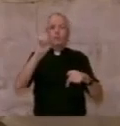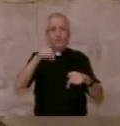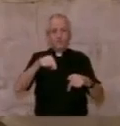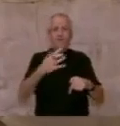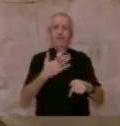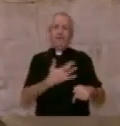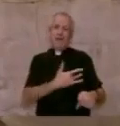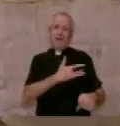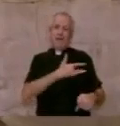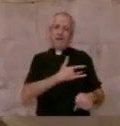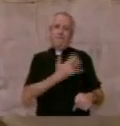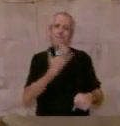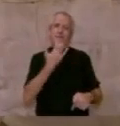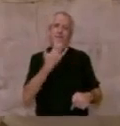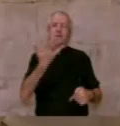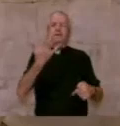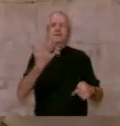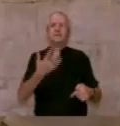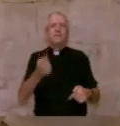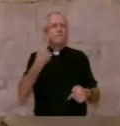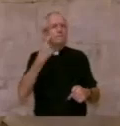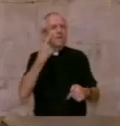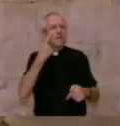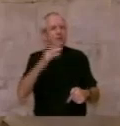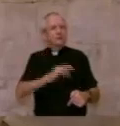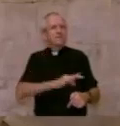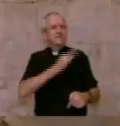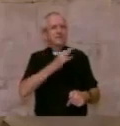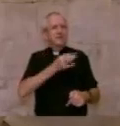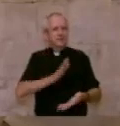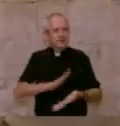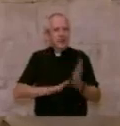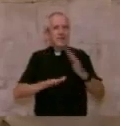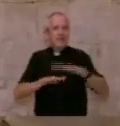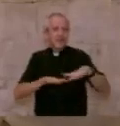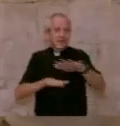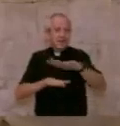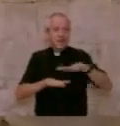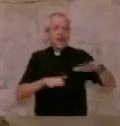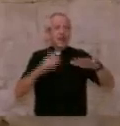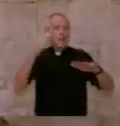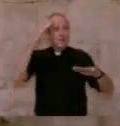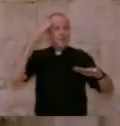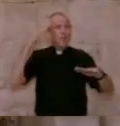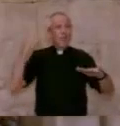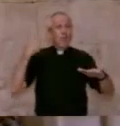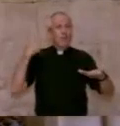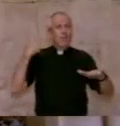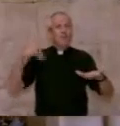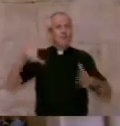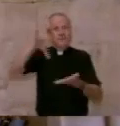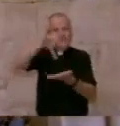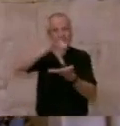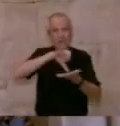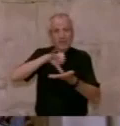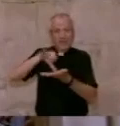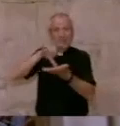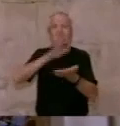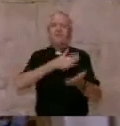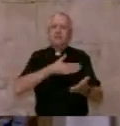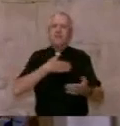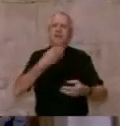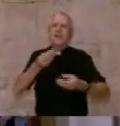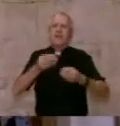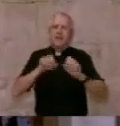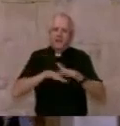mencionada, veo que el Señor, que nos hace recorrer pueblos y villas comunicando su buena noticia, quiere que lo